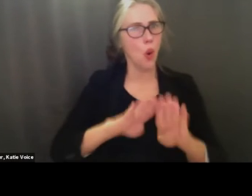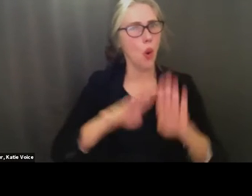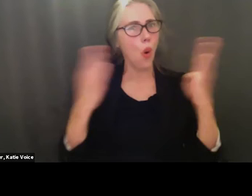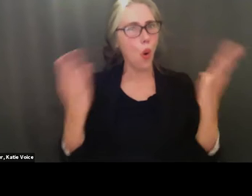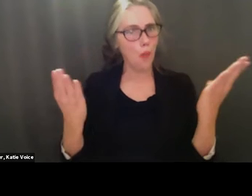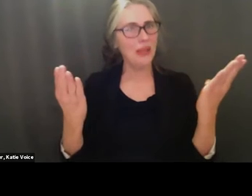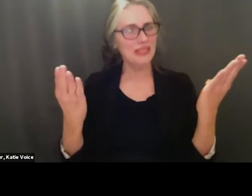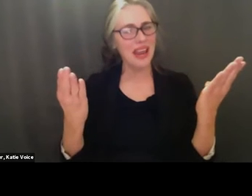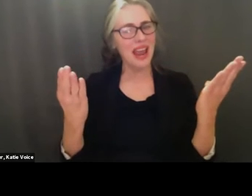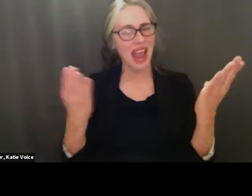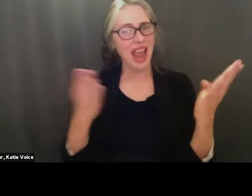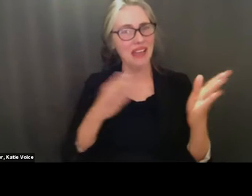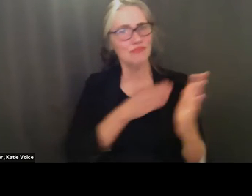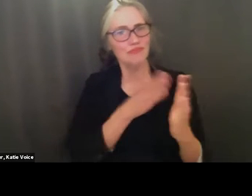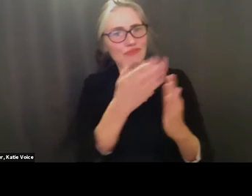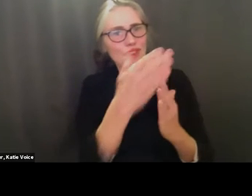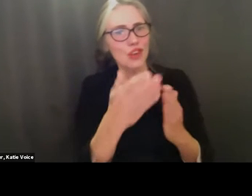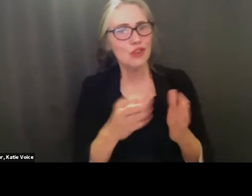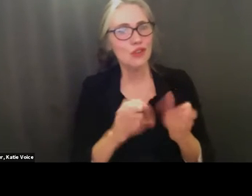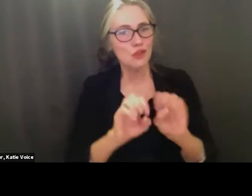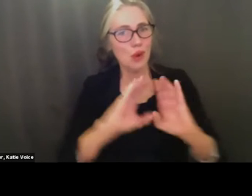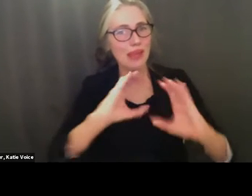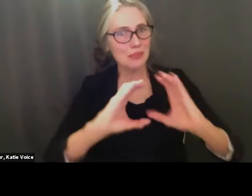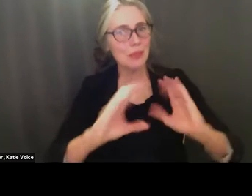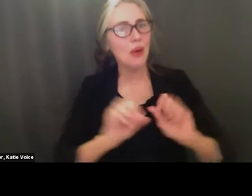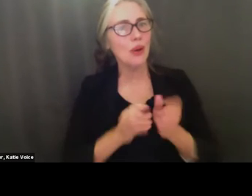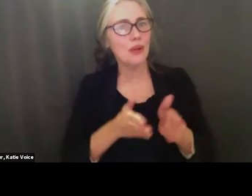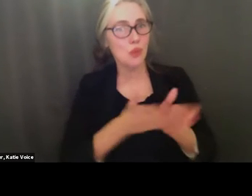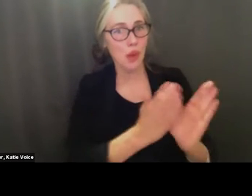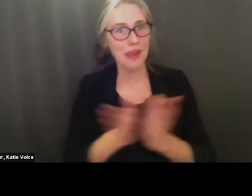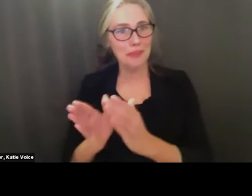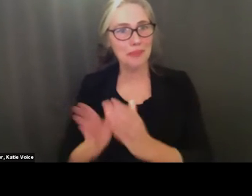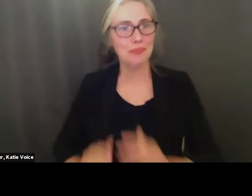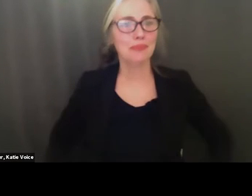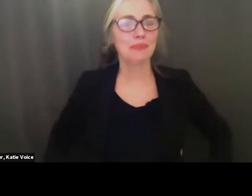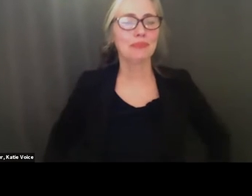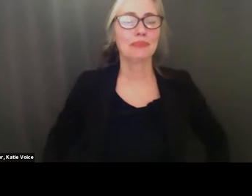gracias. Ahora tenemos a Elrod McLaren.